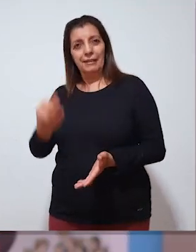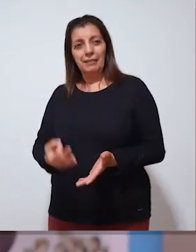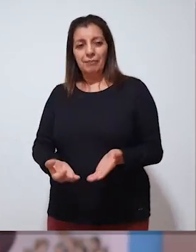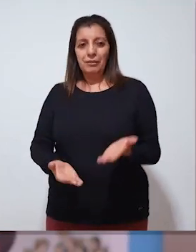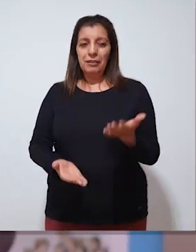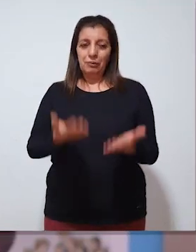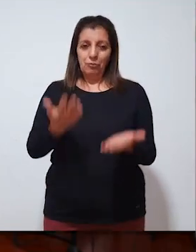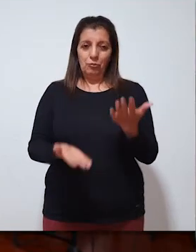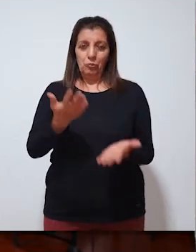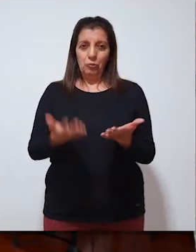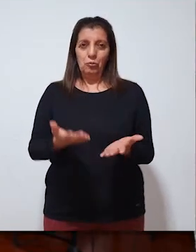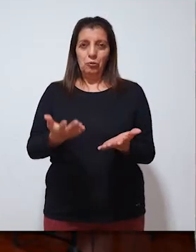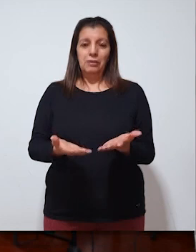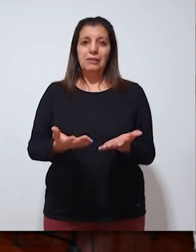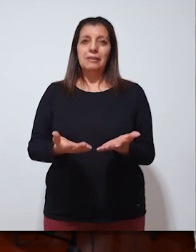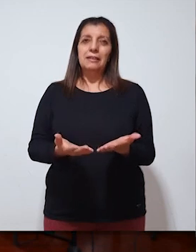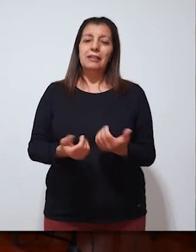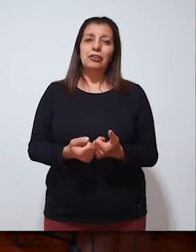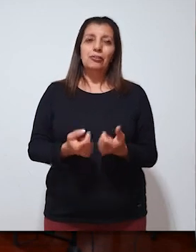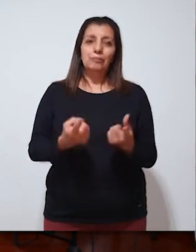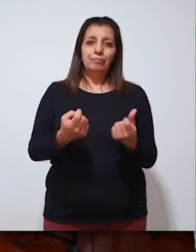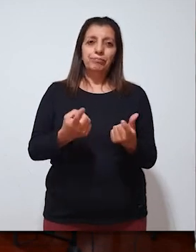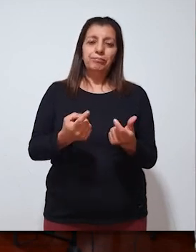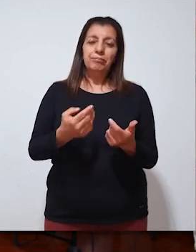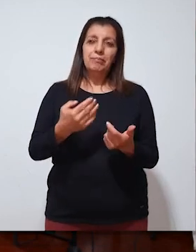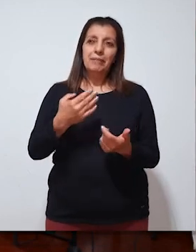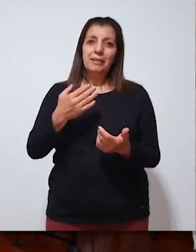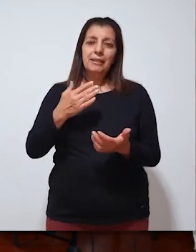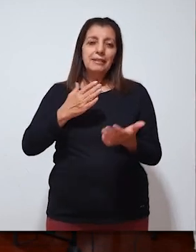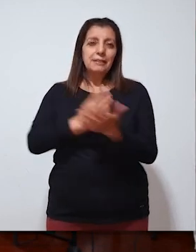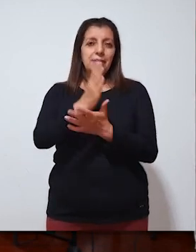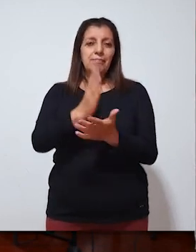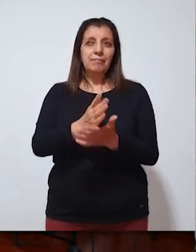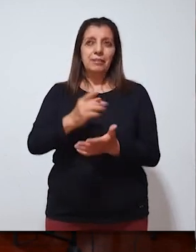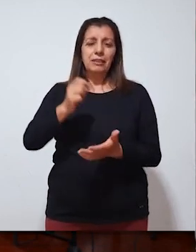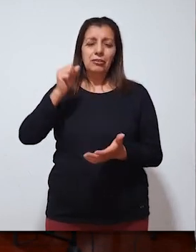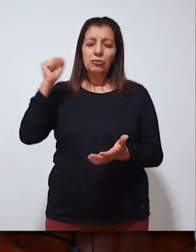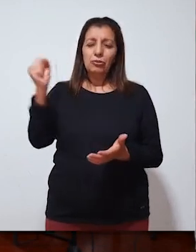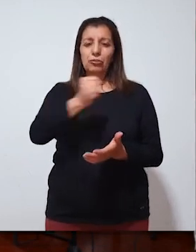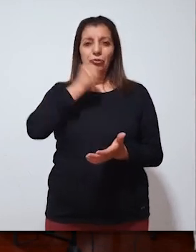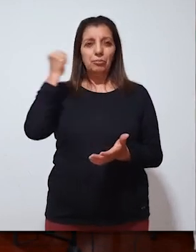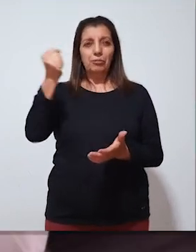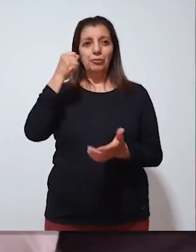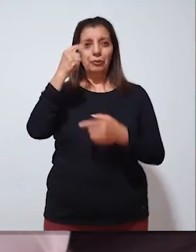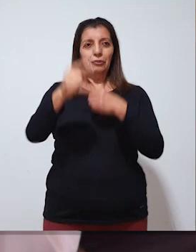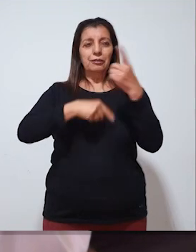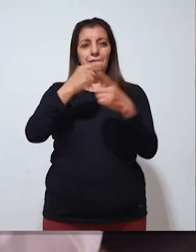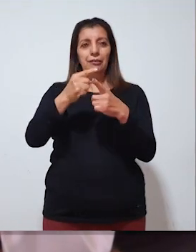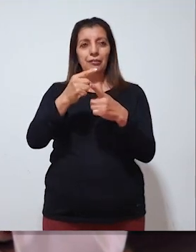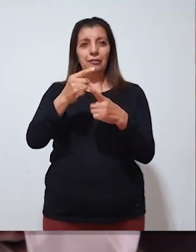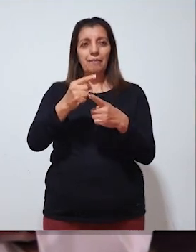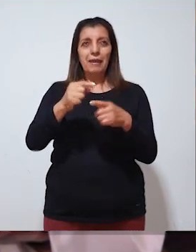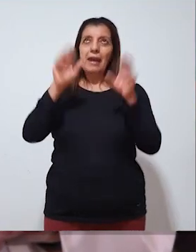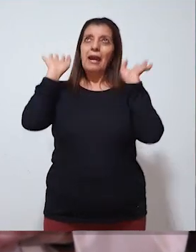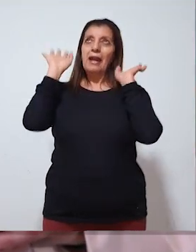siempre y en todo lugar, Señor Padre Santo, Dios Todopoderoso y Eterno, y alabar, bendecir y proclamar tu